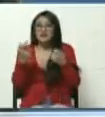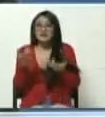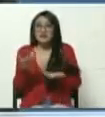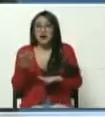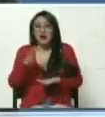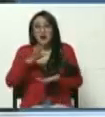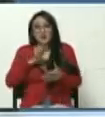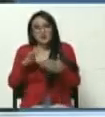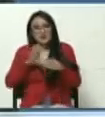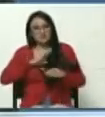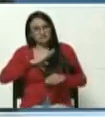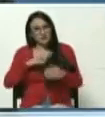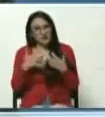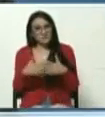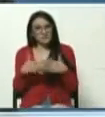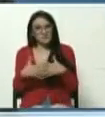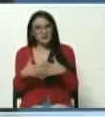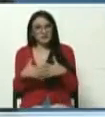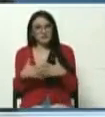una empresa